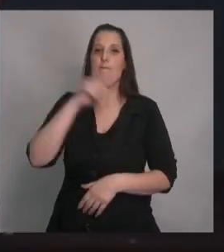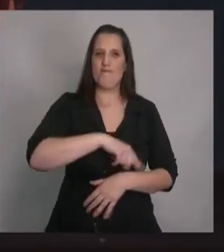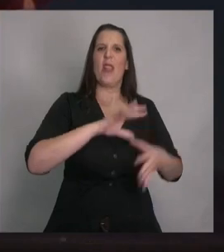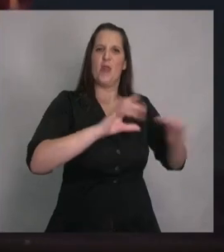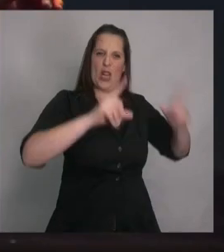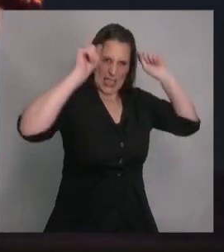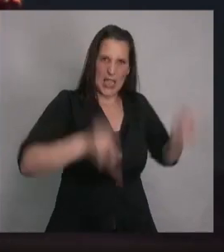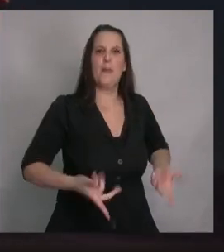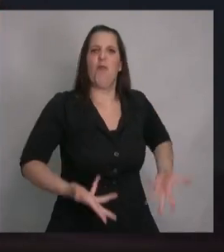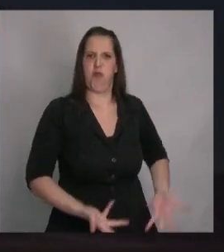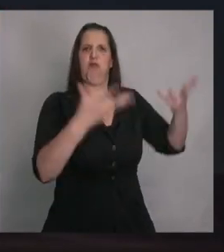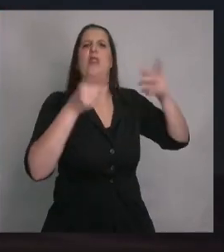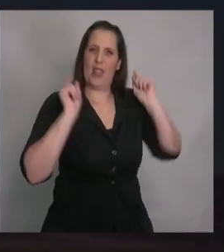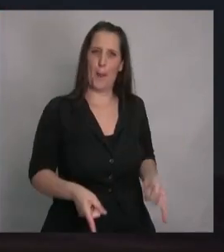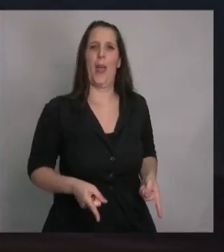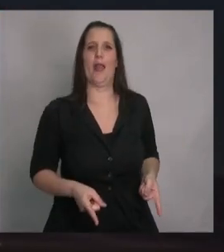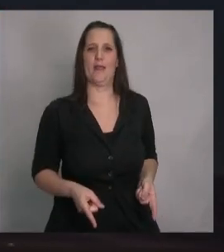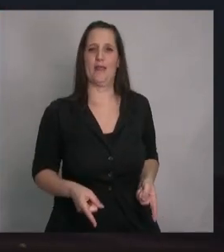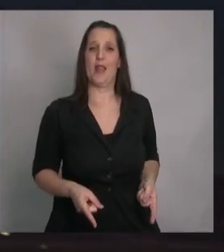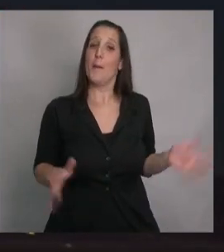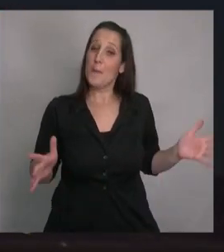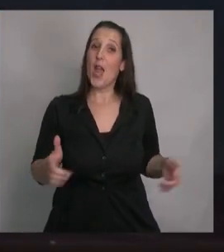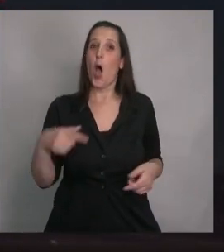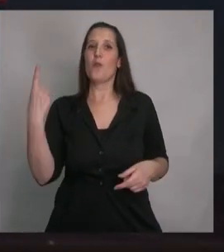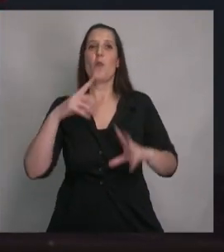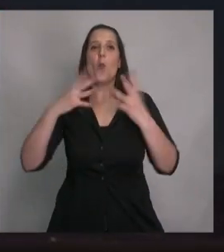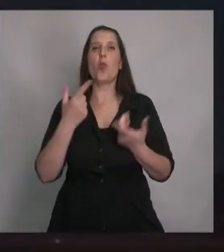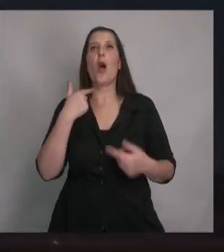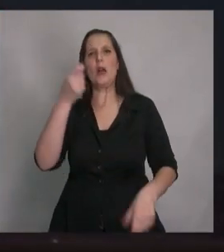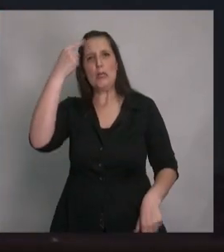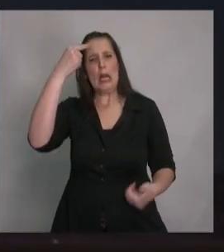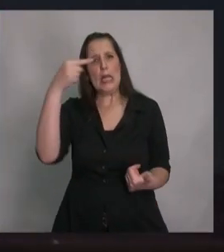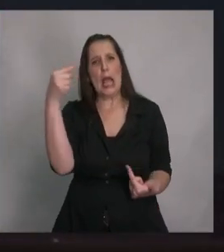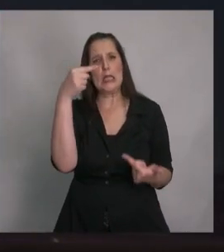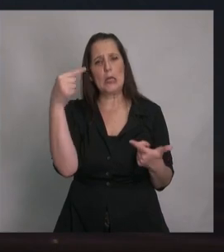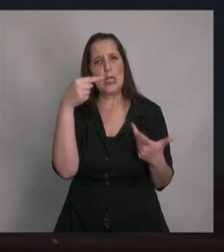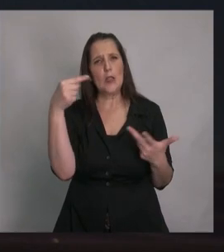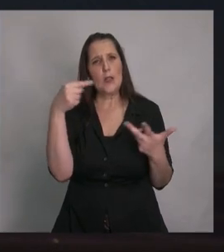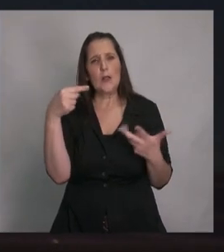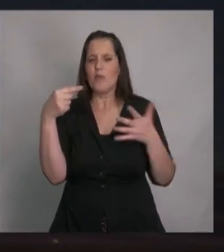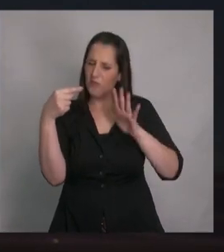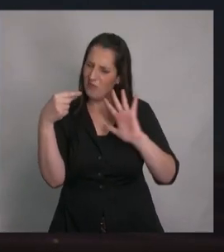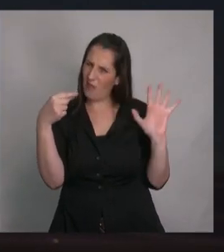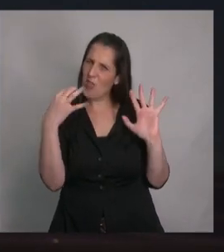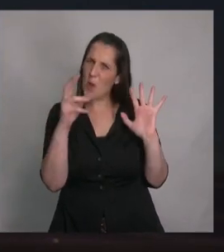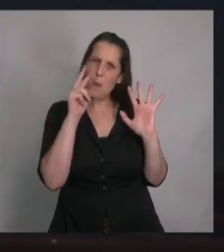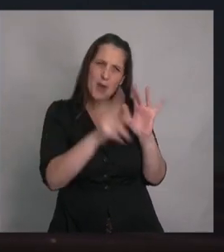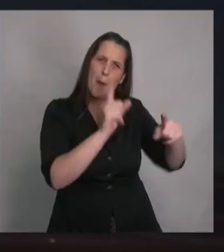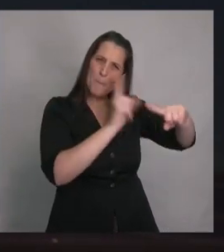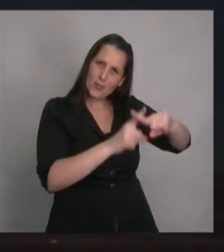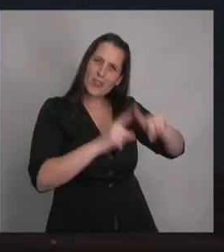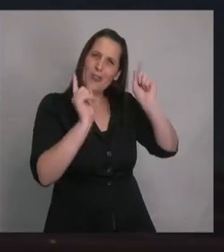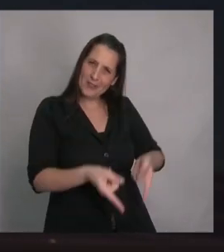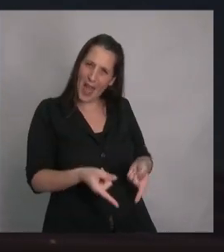pesimista lo que pasa es que la geografía cambia pero lo que estamos es en el mayor momento de